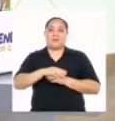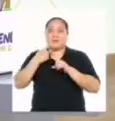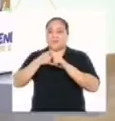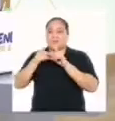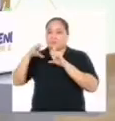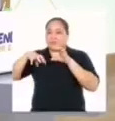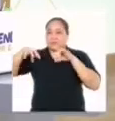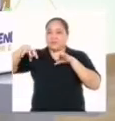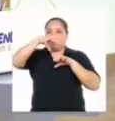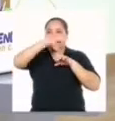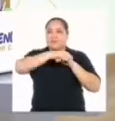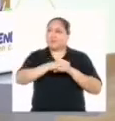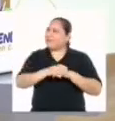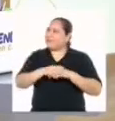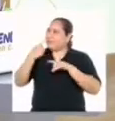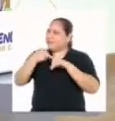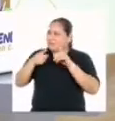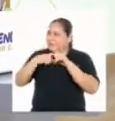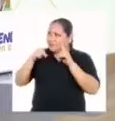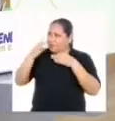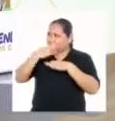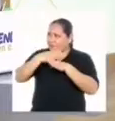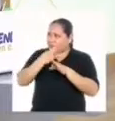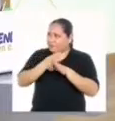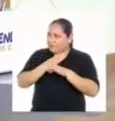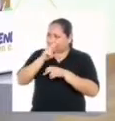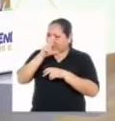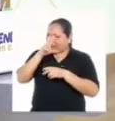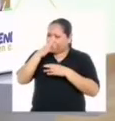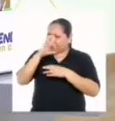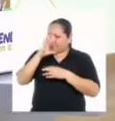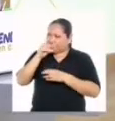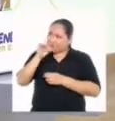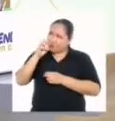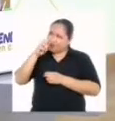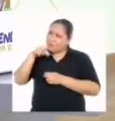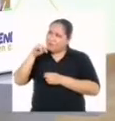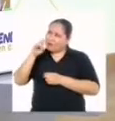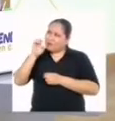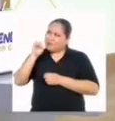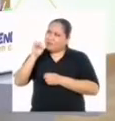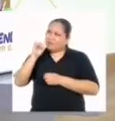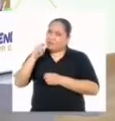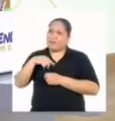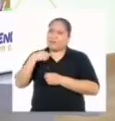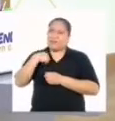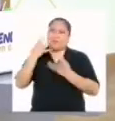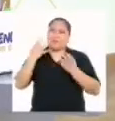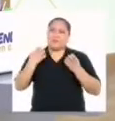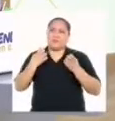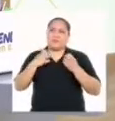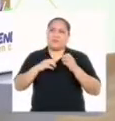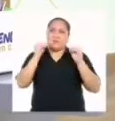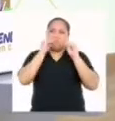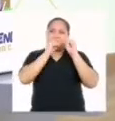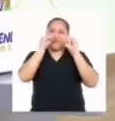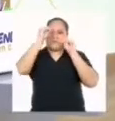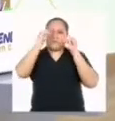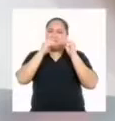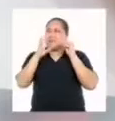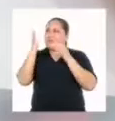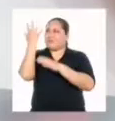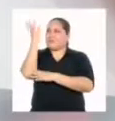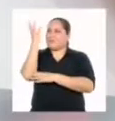tridimensionales. ¿Diferentes formas geométricas tridimensionales? Lo que yo quería era hacer adornos para el